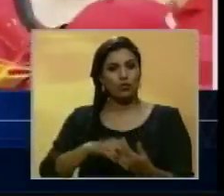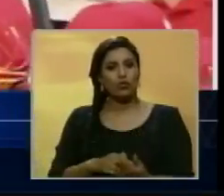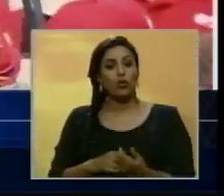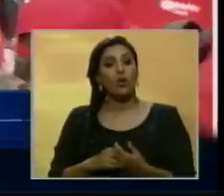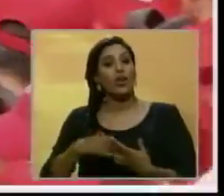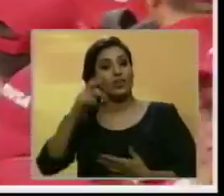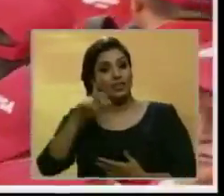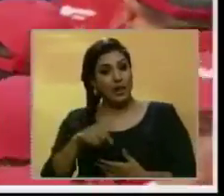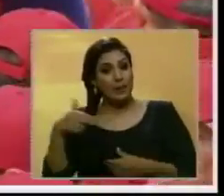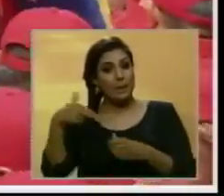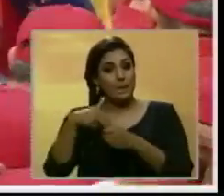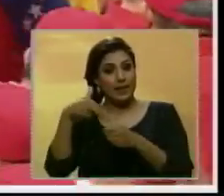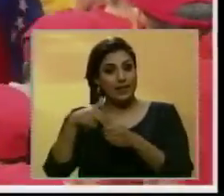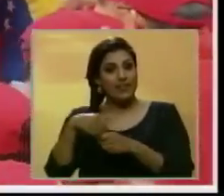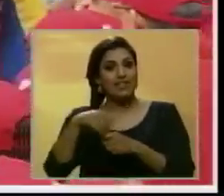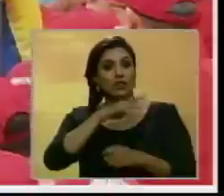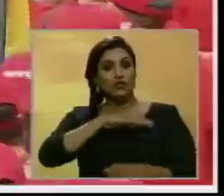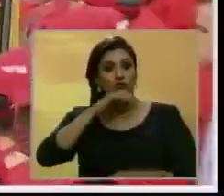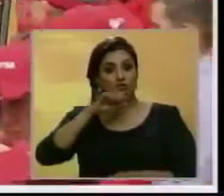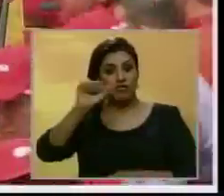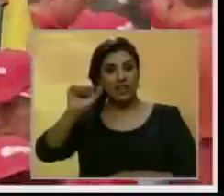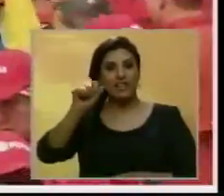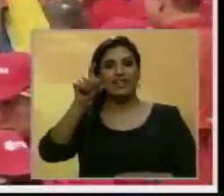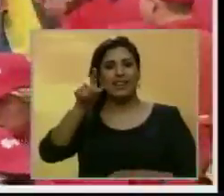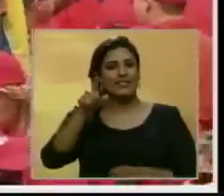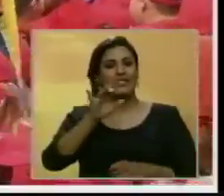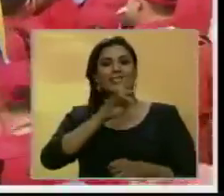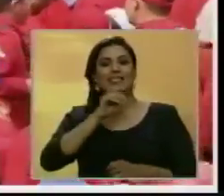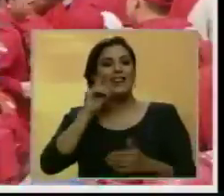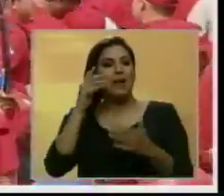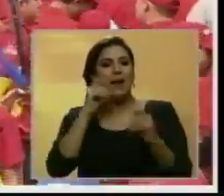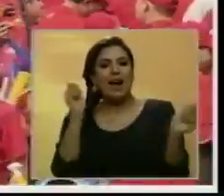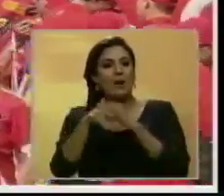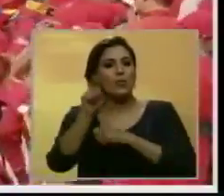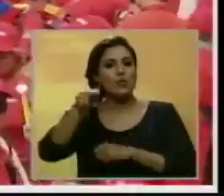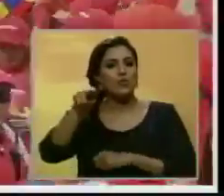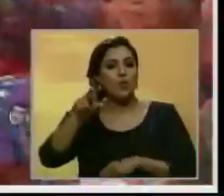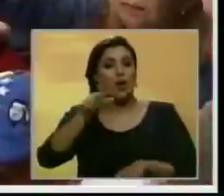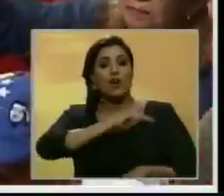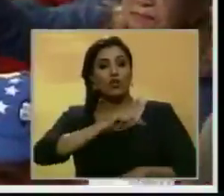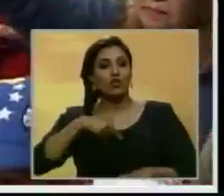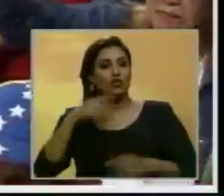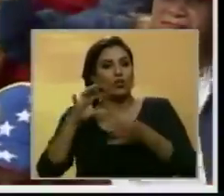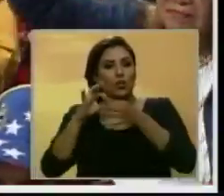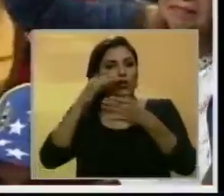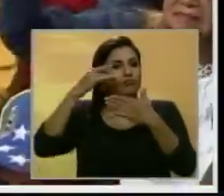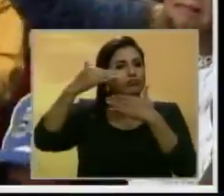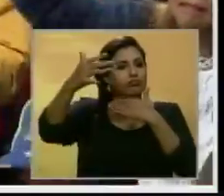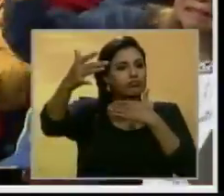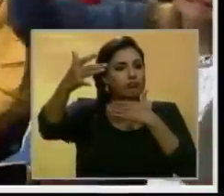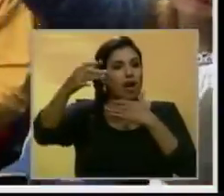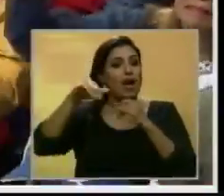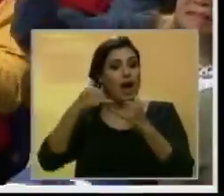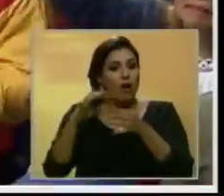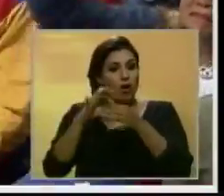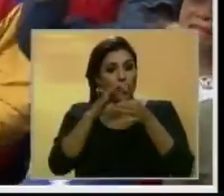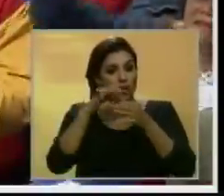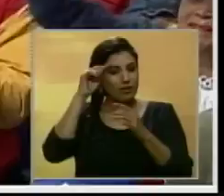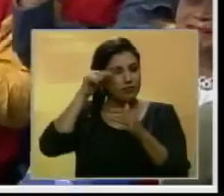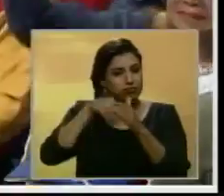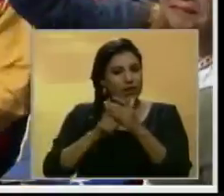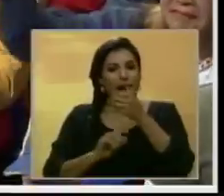la PDVSA socialista es algo indivisible. Estamos unidos para siempre y unidos desde el origen